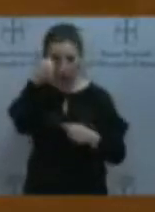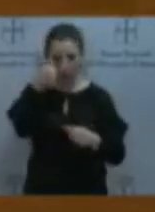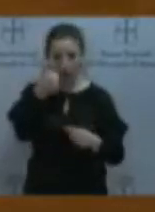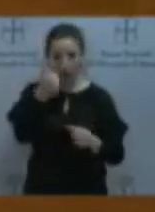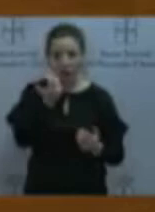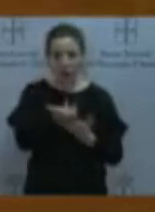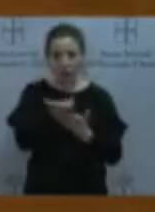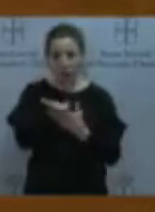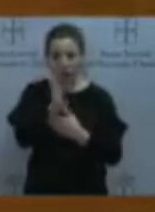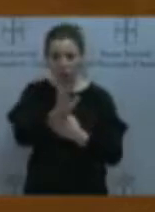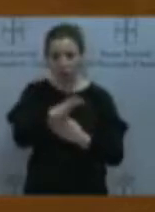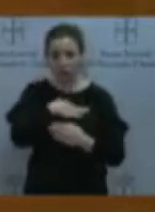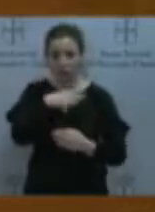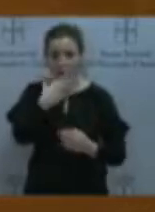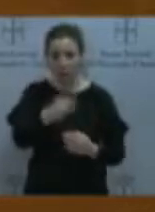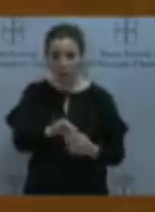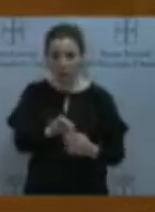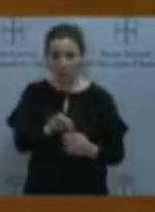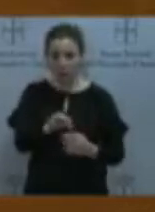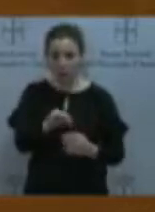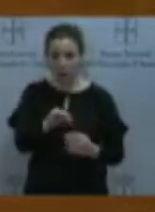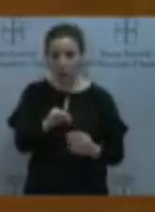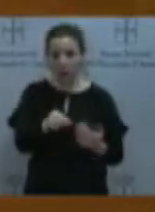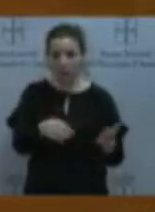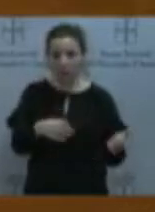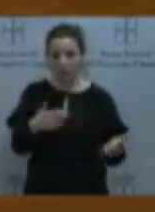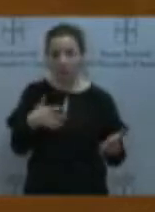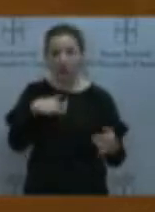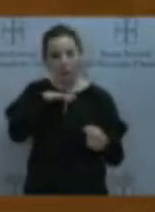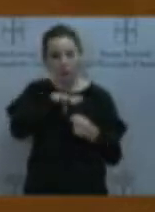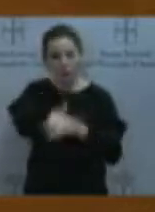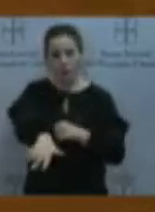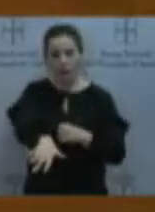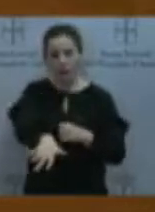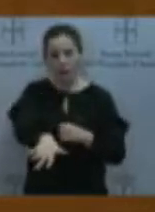calando en las mentes de los gestores que ahora tenemos. Gracias.